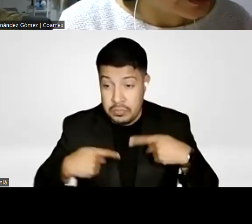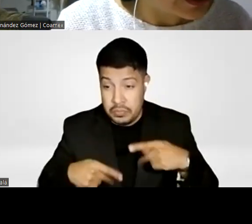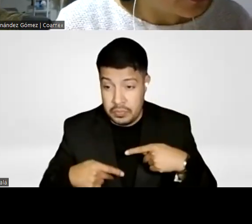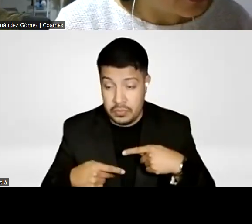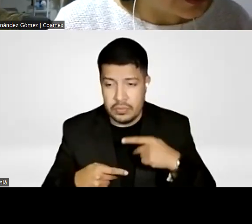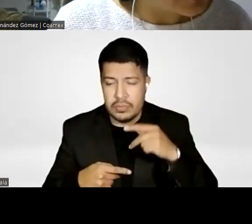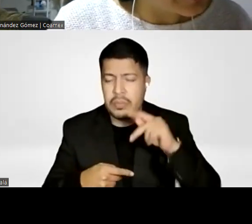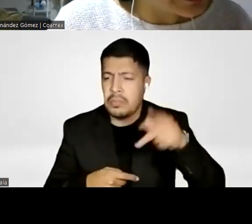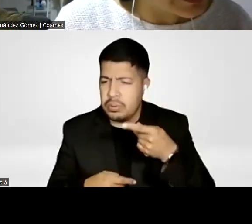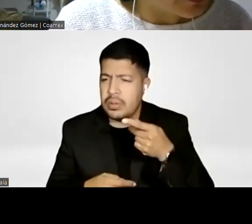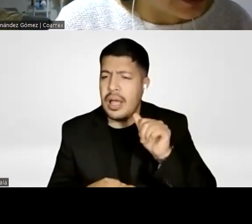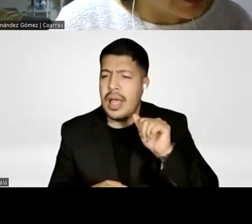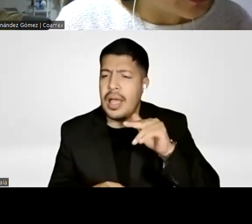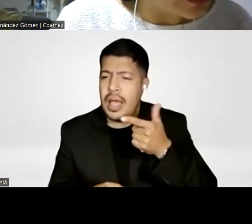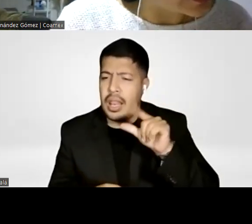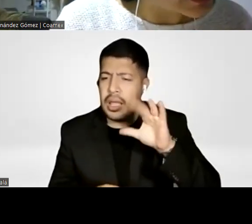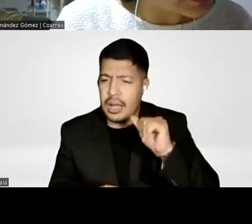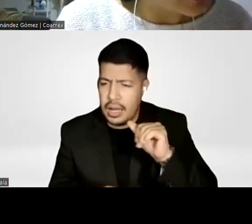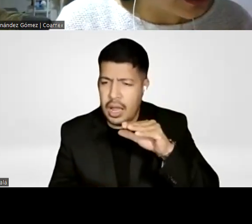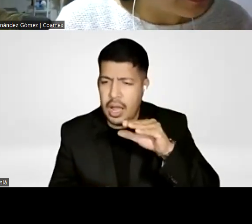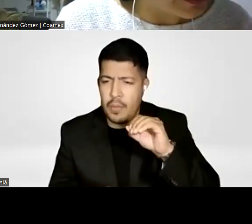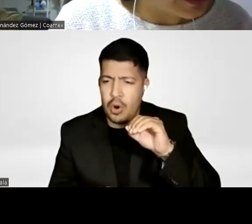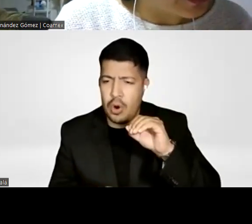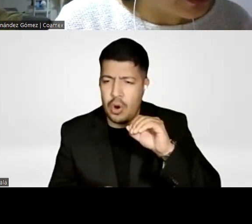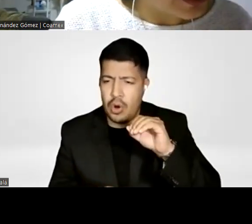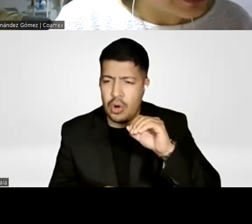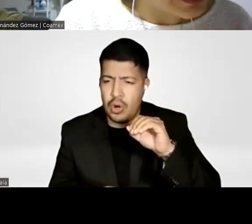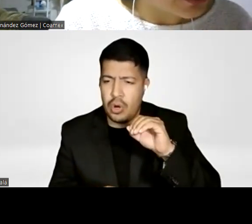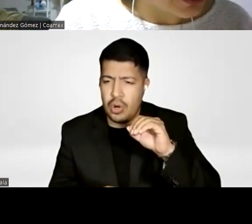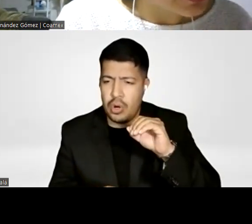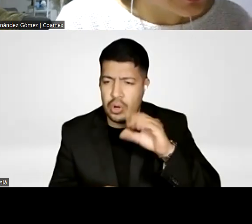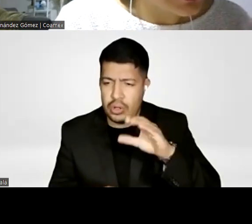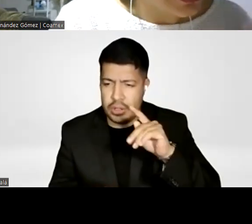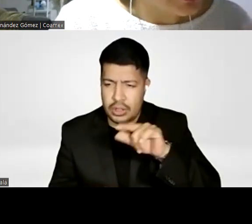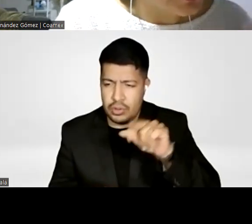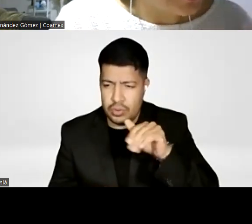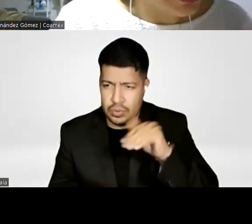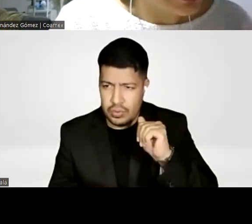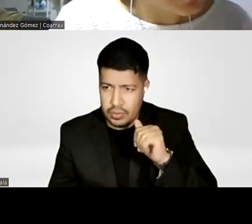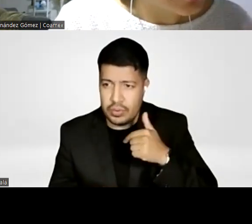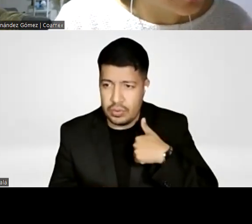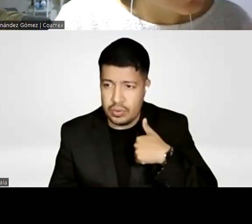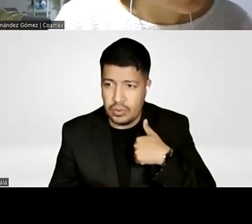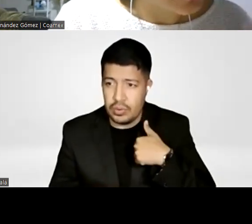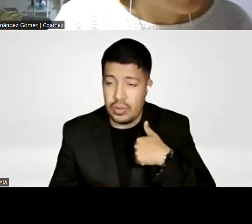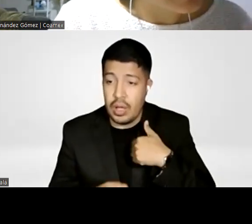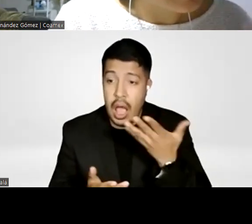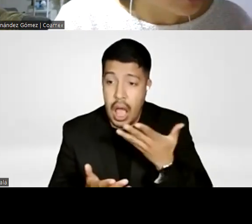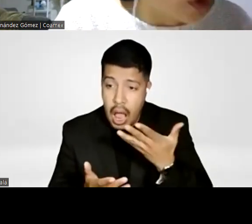Moctezuma. Hola, actualmente yo realizo una tesis doctoral para el apoyo del diseño de recursos didácticos para niños